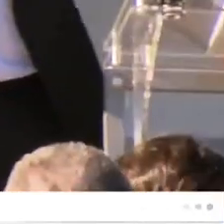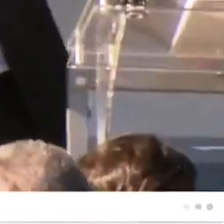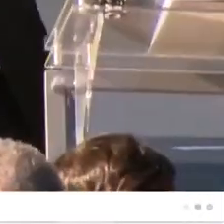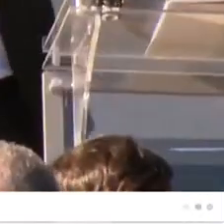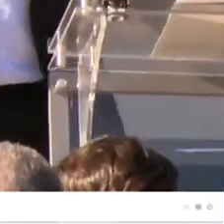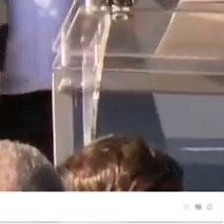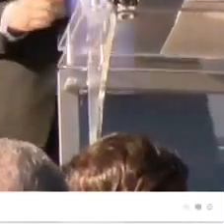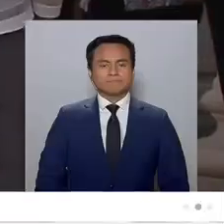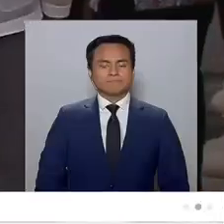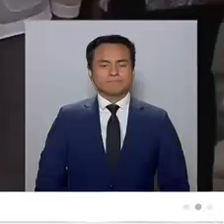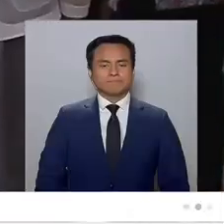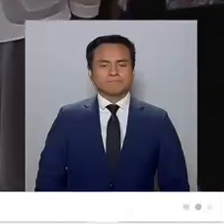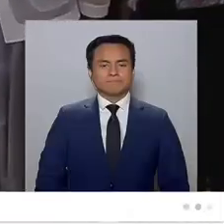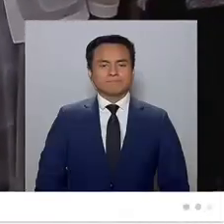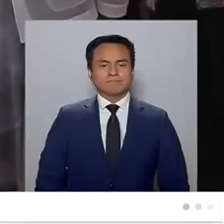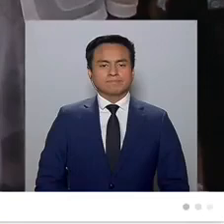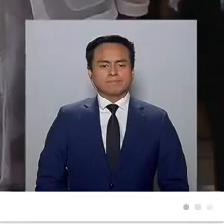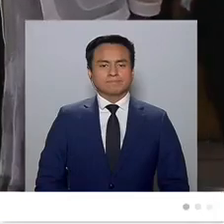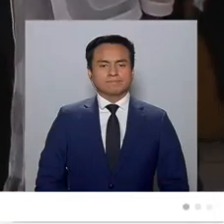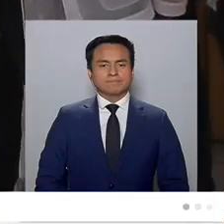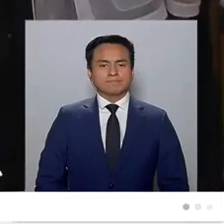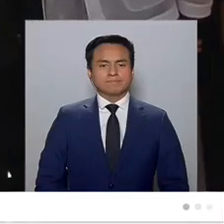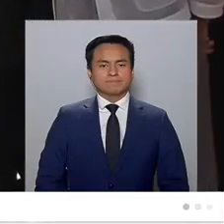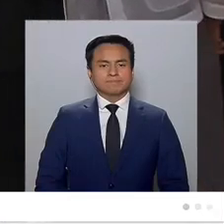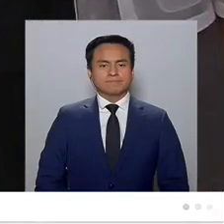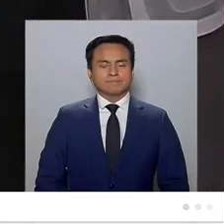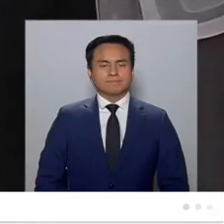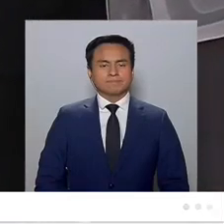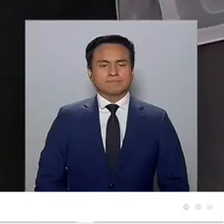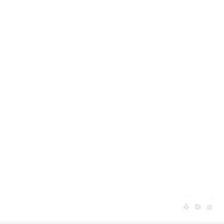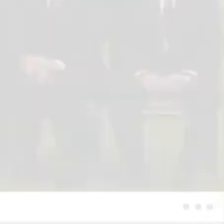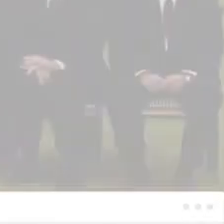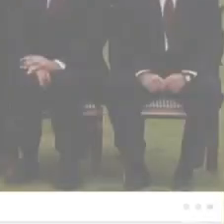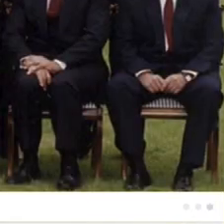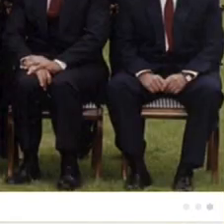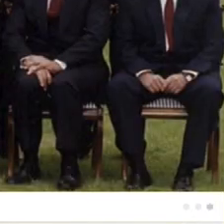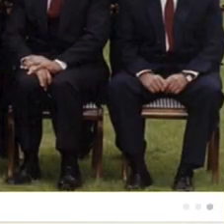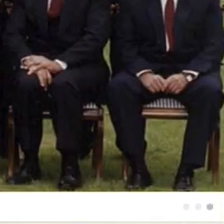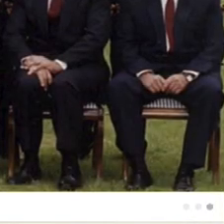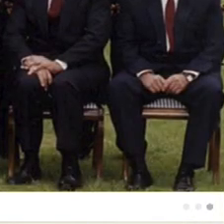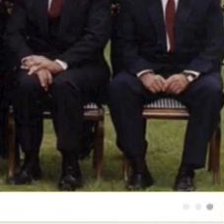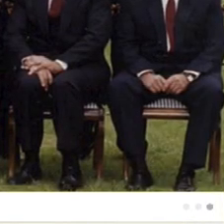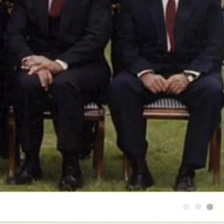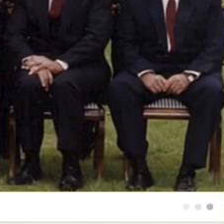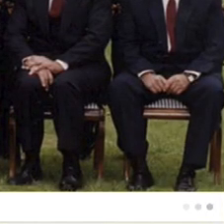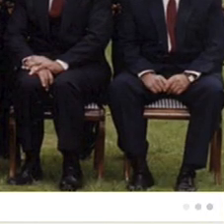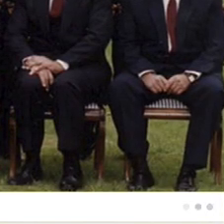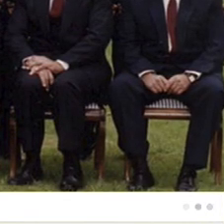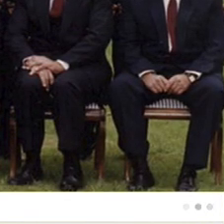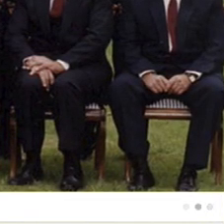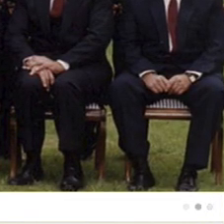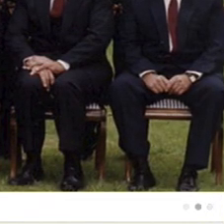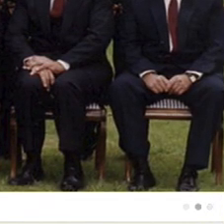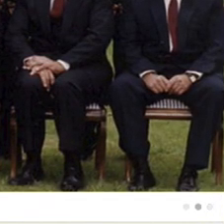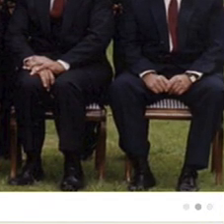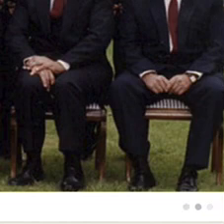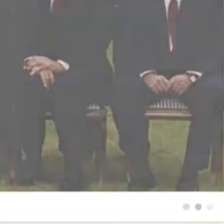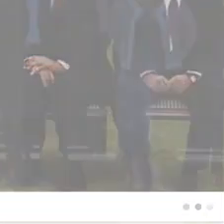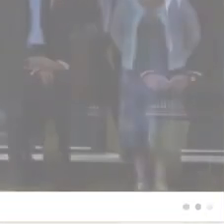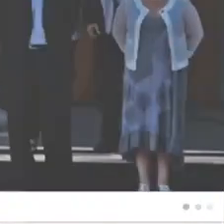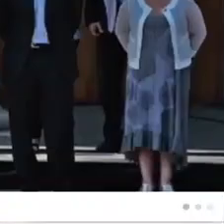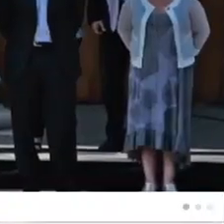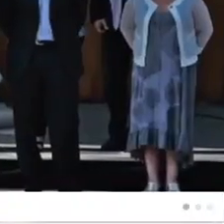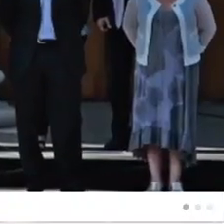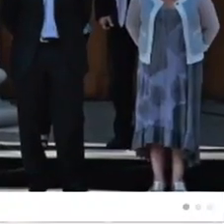para muchos se resume en la diferencia de esta foto de 1990 del gobierno de Elwin versus la que se tomó 32